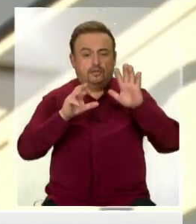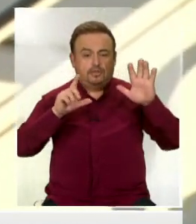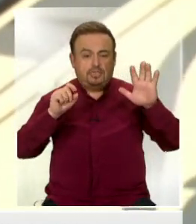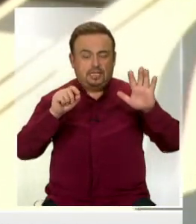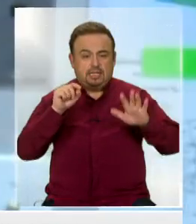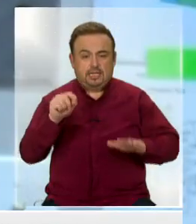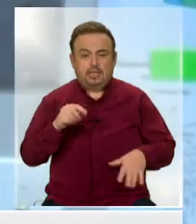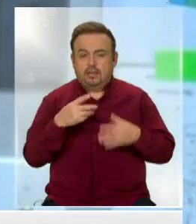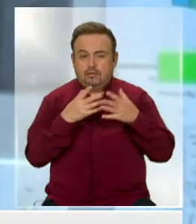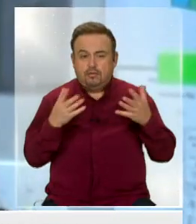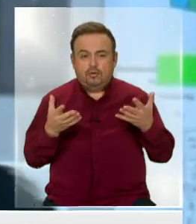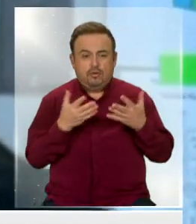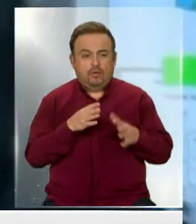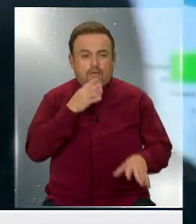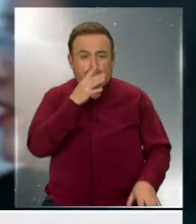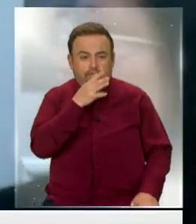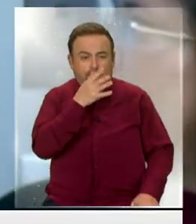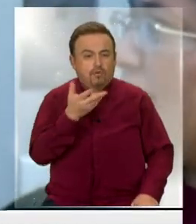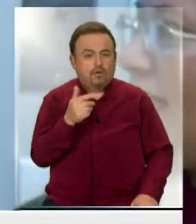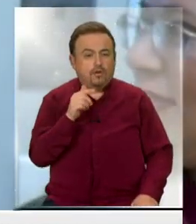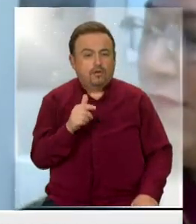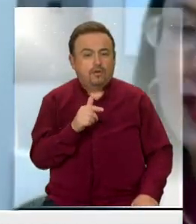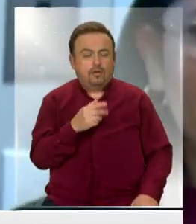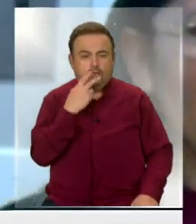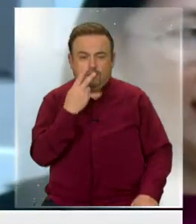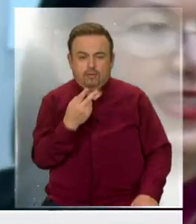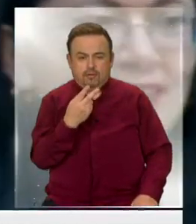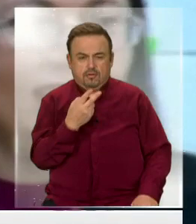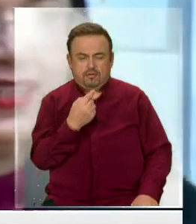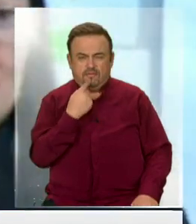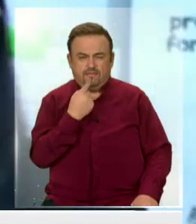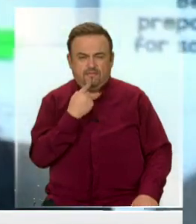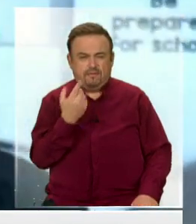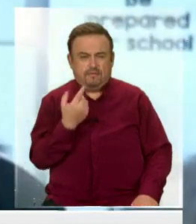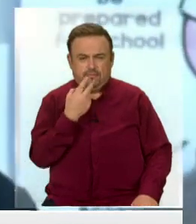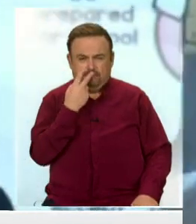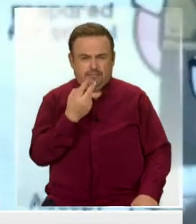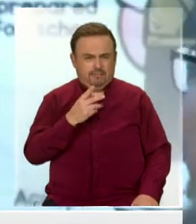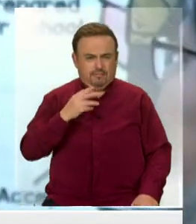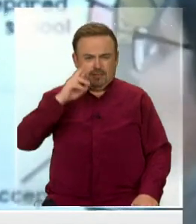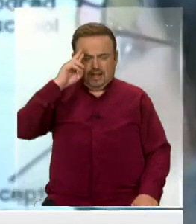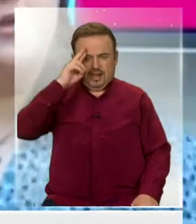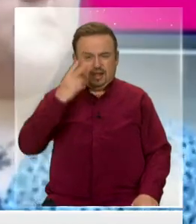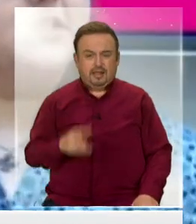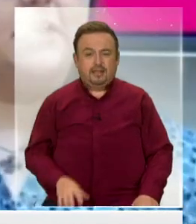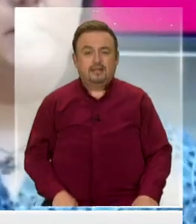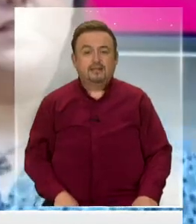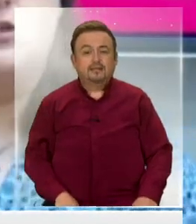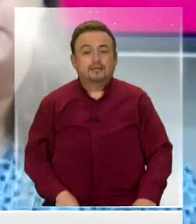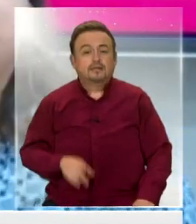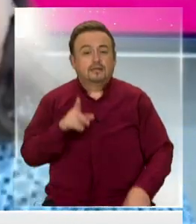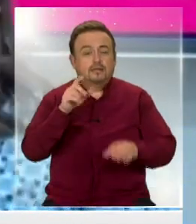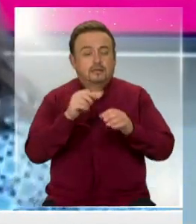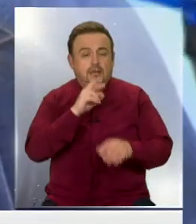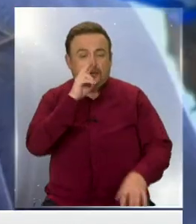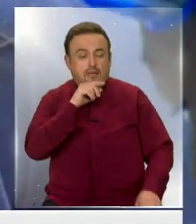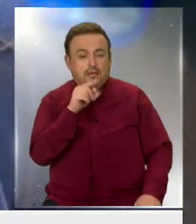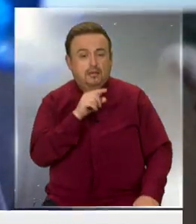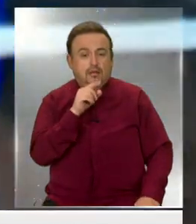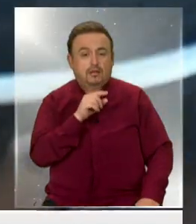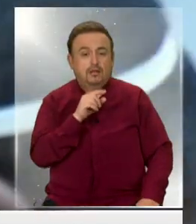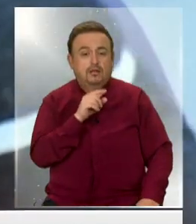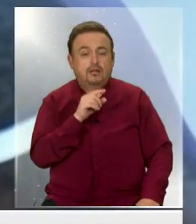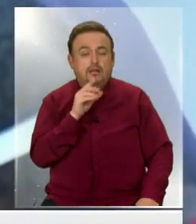generó todo tipo de burlas porque la encontraron bastante tosca, irreconocible con Melania, y que lo único que podía parecerse a ella era el